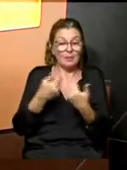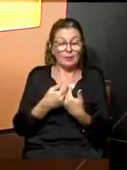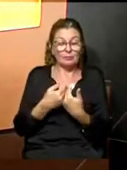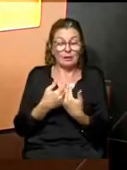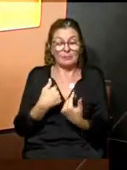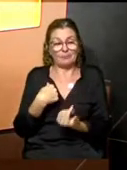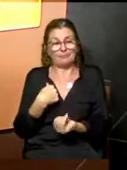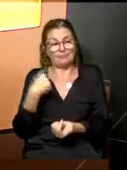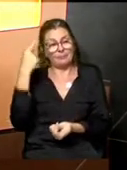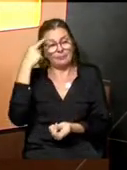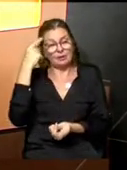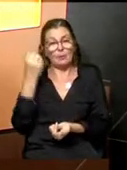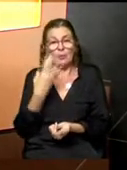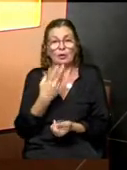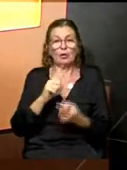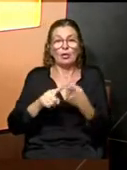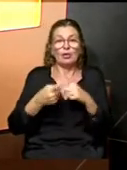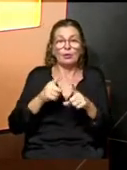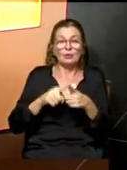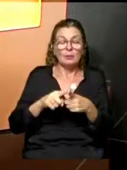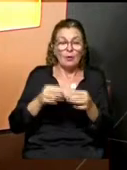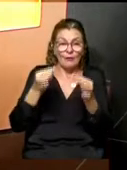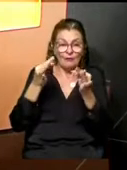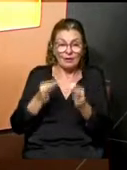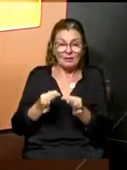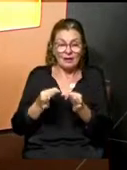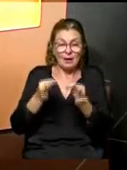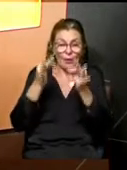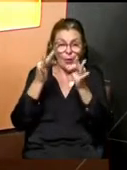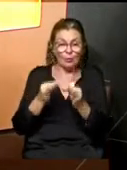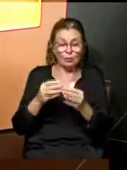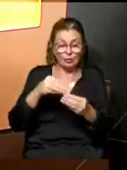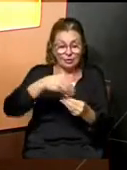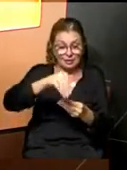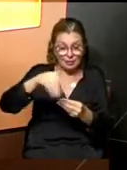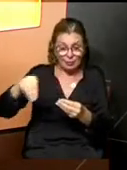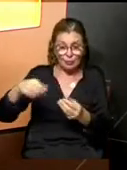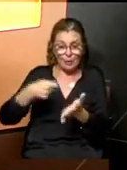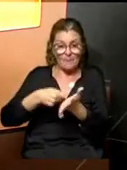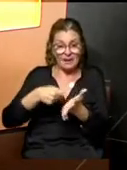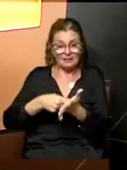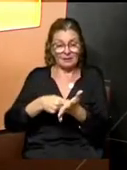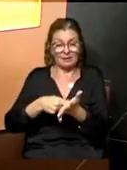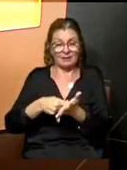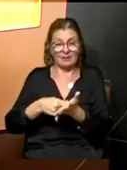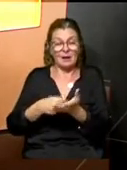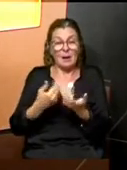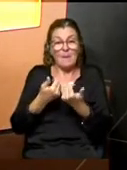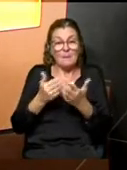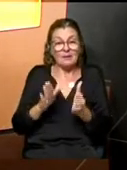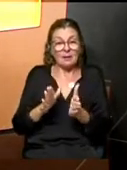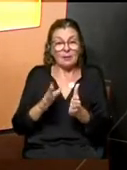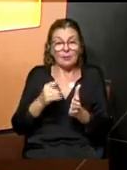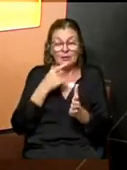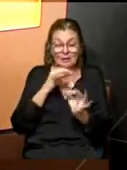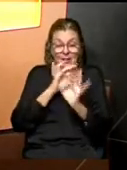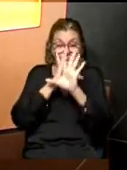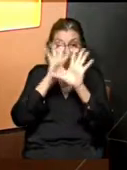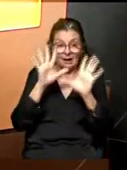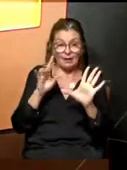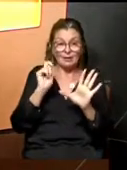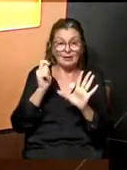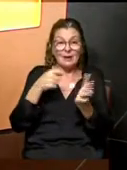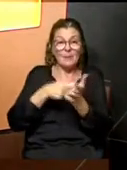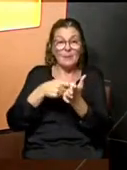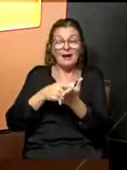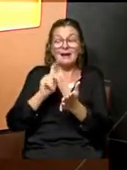se hace es ¿por qué no discutimos más en serio justamente la distribución de la riqueza? Y empezamos a ponerle con claridad quién paga y